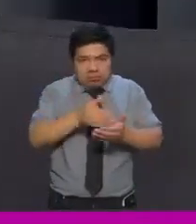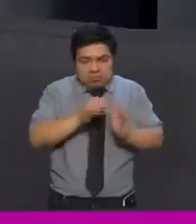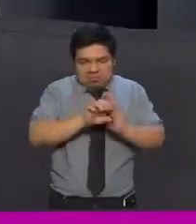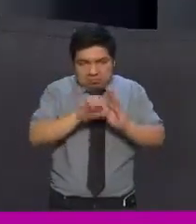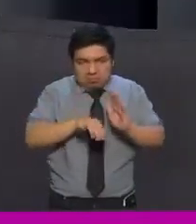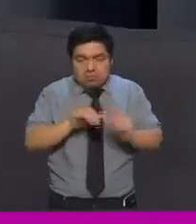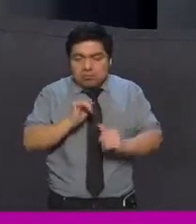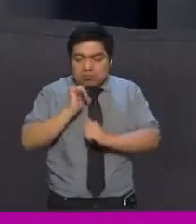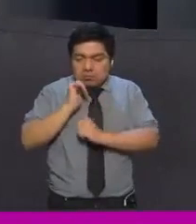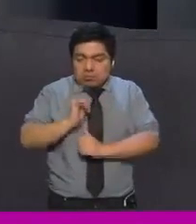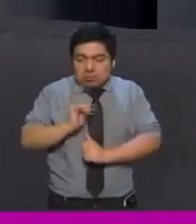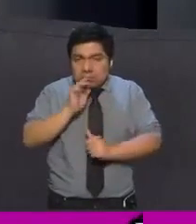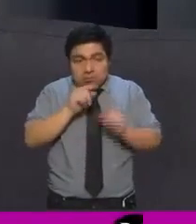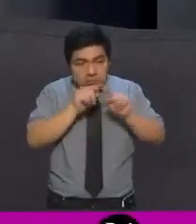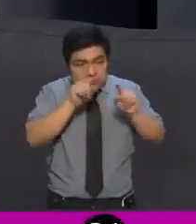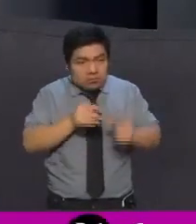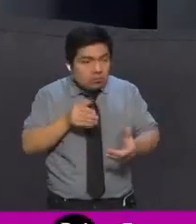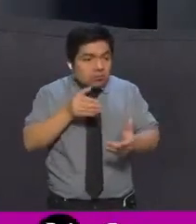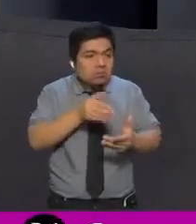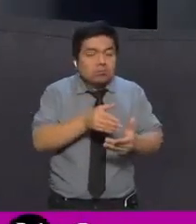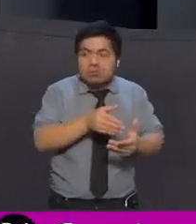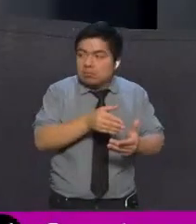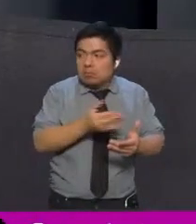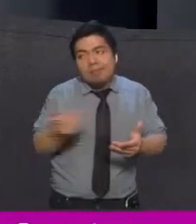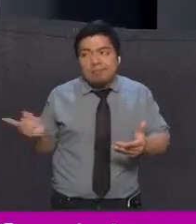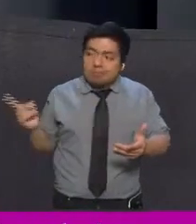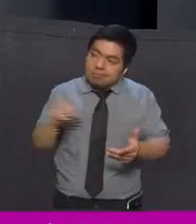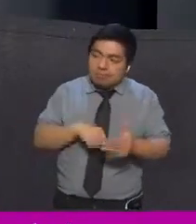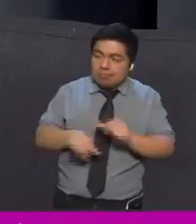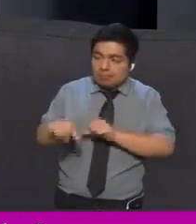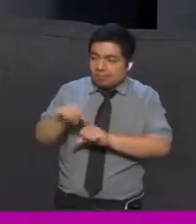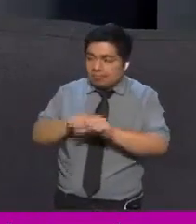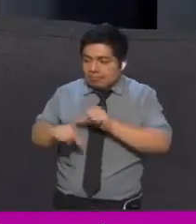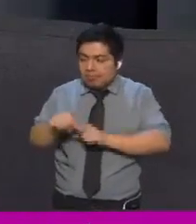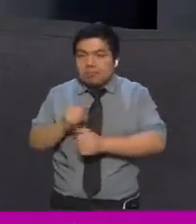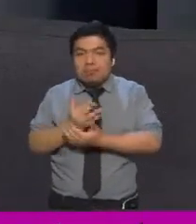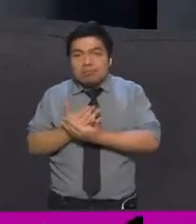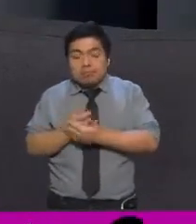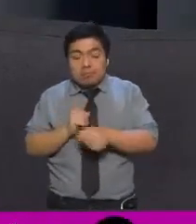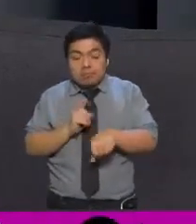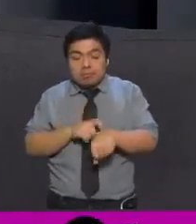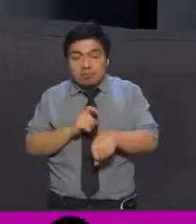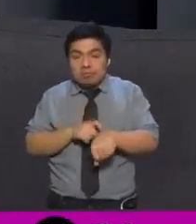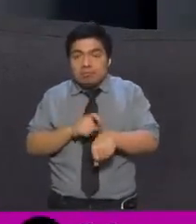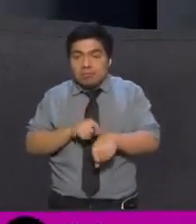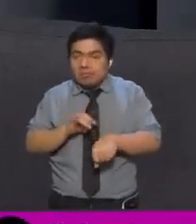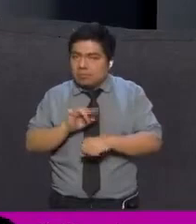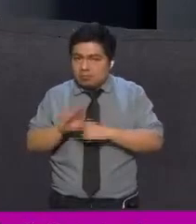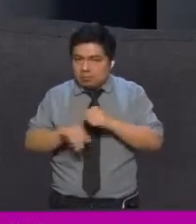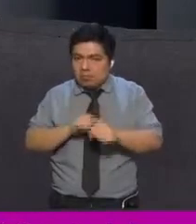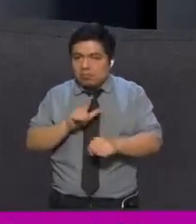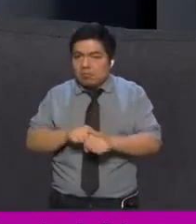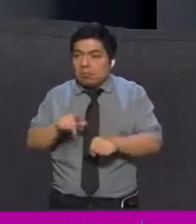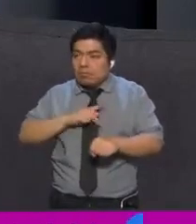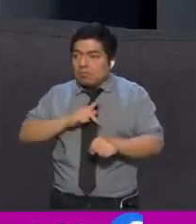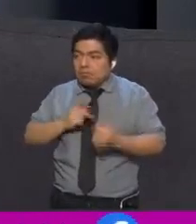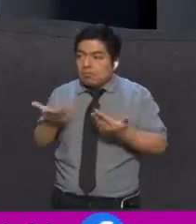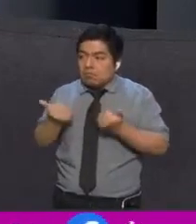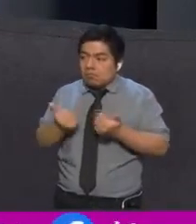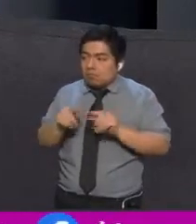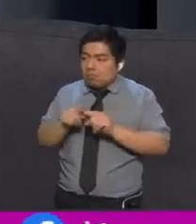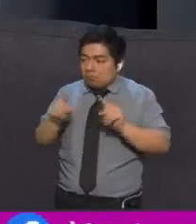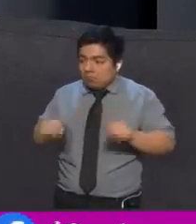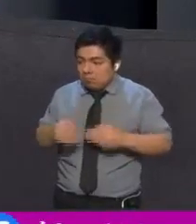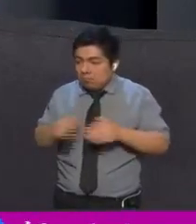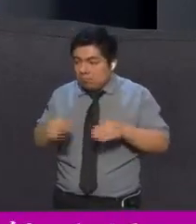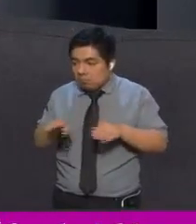digo el funcionario electoral no llega a la casilla por eso se llaman a los suplentes y se esperan hasta cierta hora y ojo Eso es totalmente normal porque dicen Oye mi casilla no ha abierto